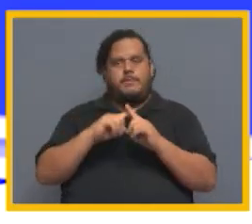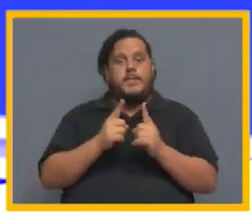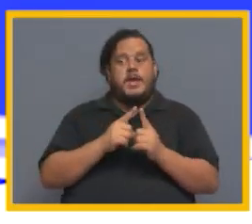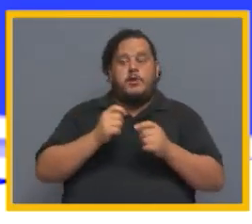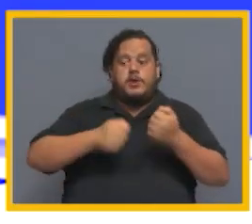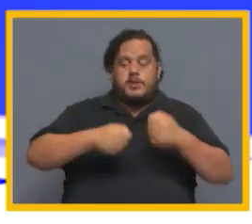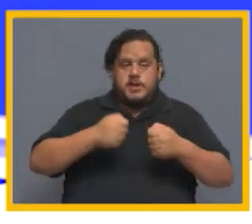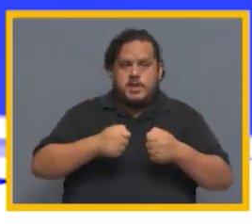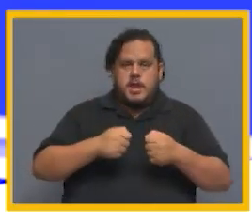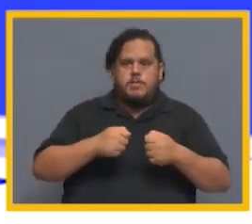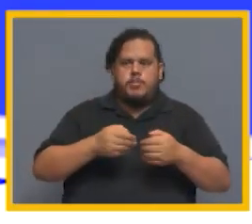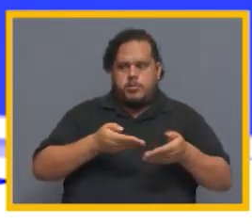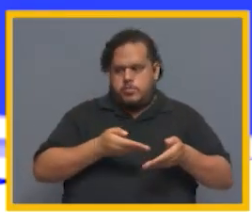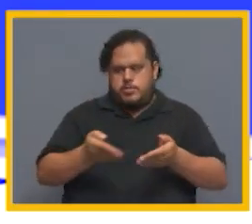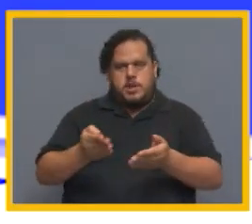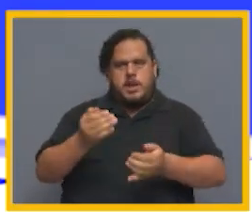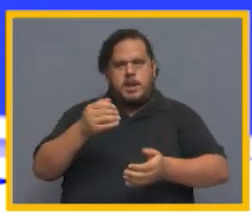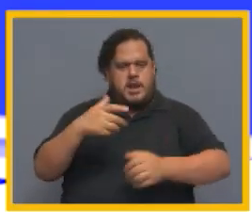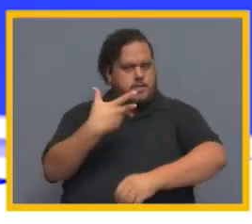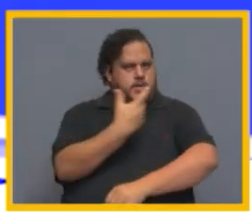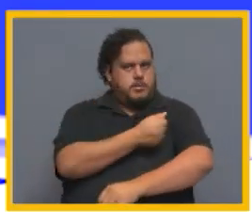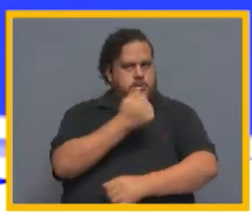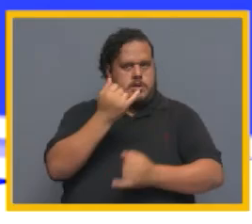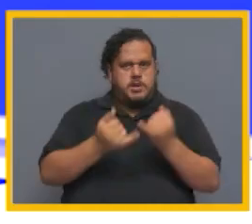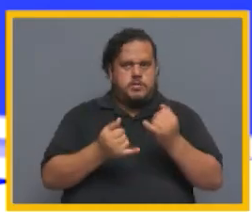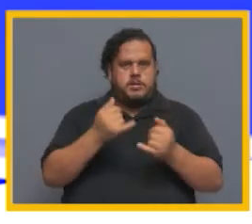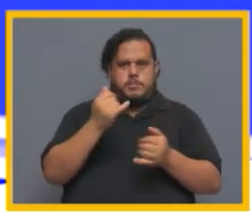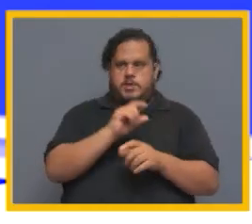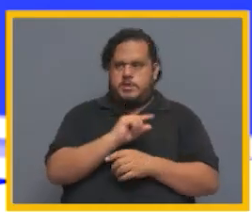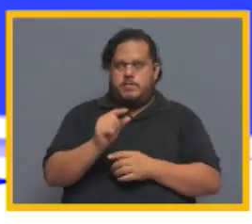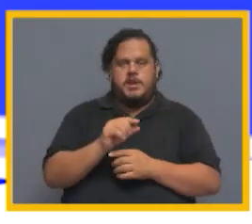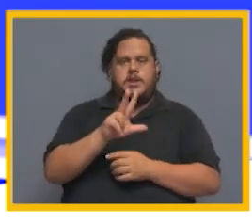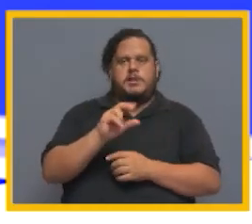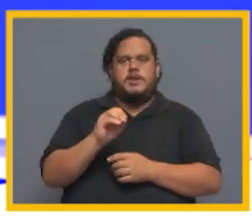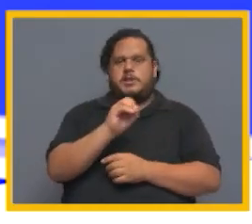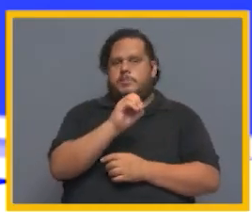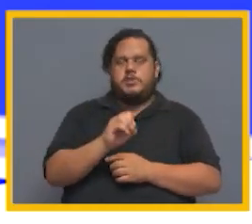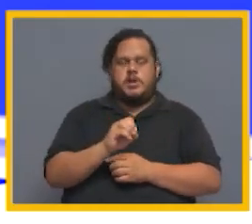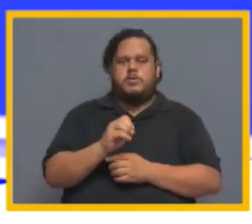está yendo la vacunación, sobre todo en las últimas semanas, creo que para septiembre el 30% es casi un hecho.